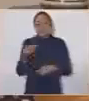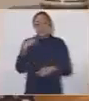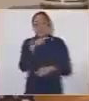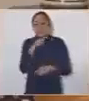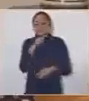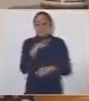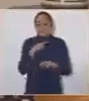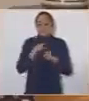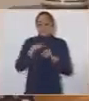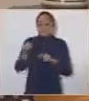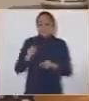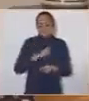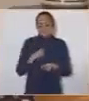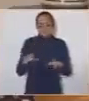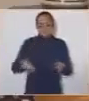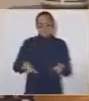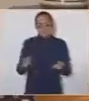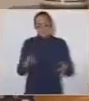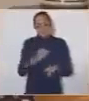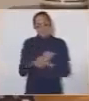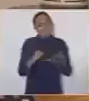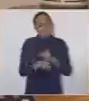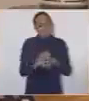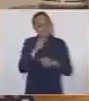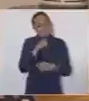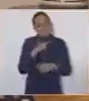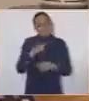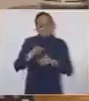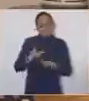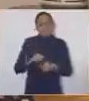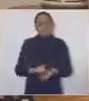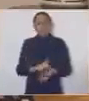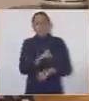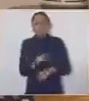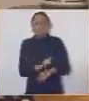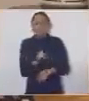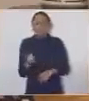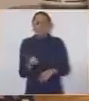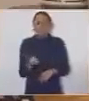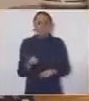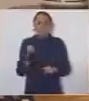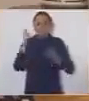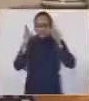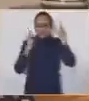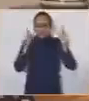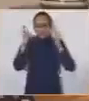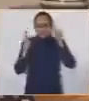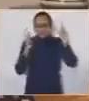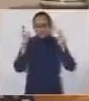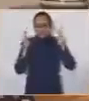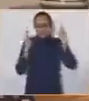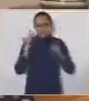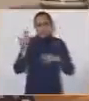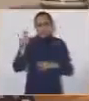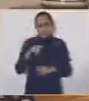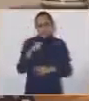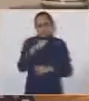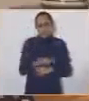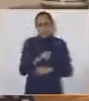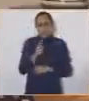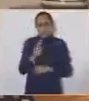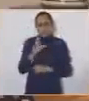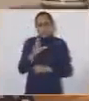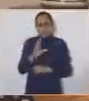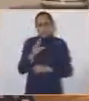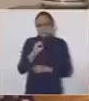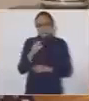cosas. Después, museos en la época de Glockner, sí, en la época de Glockner, que ya también